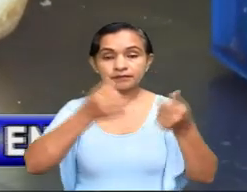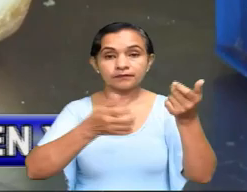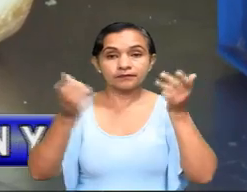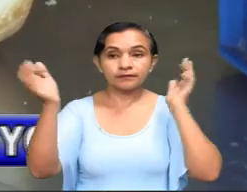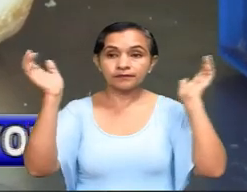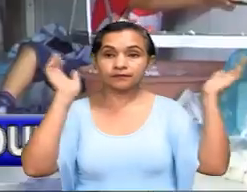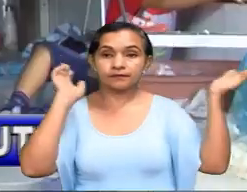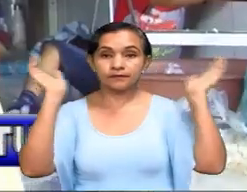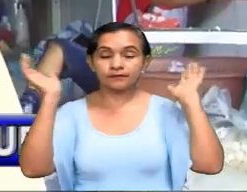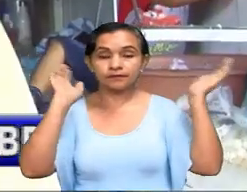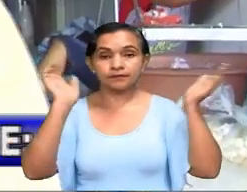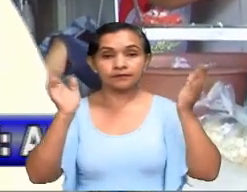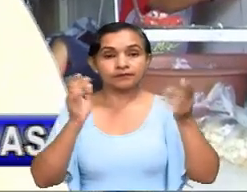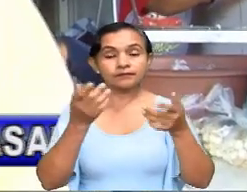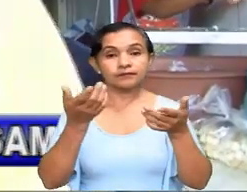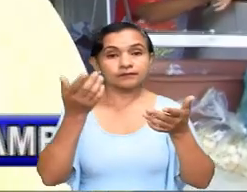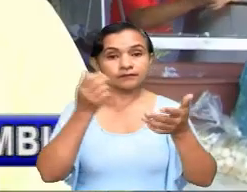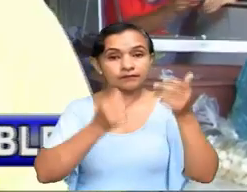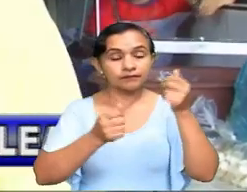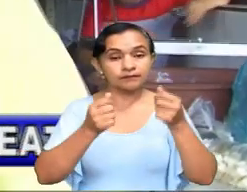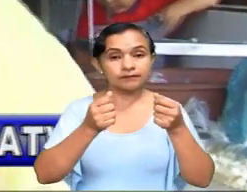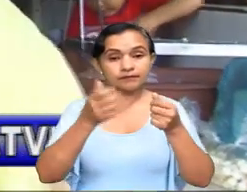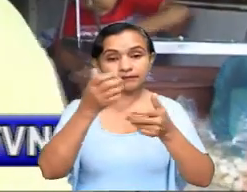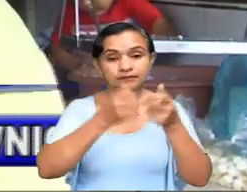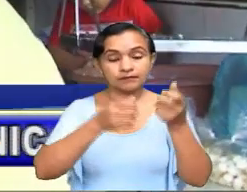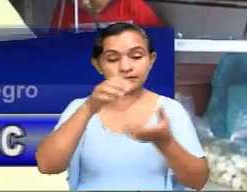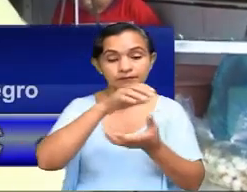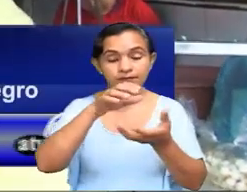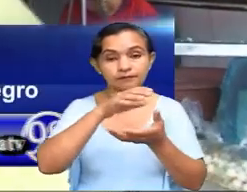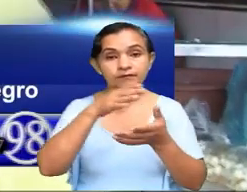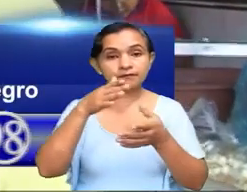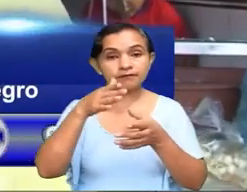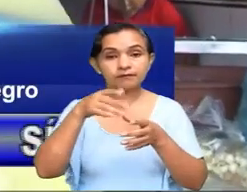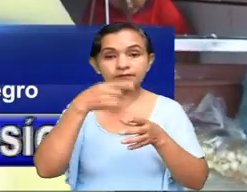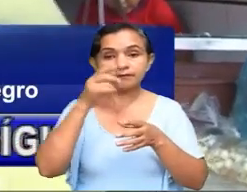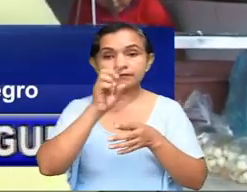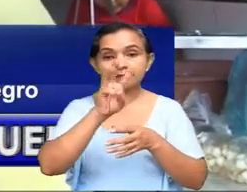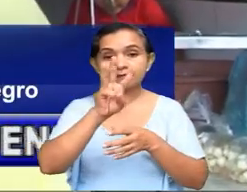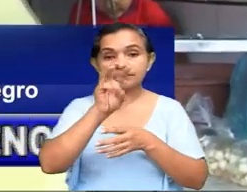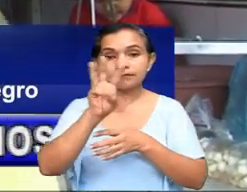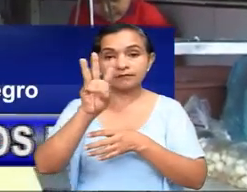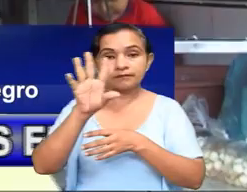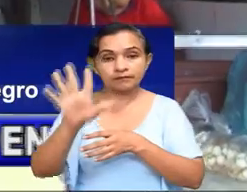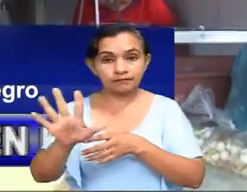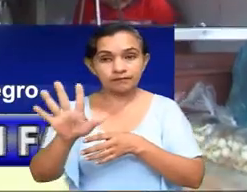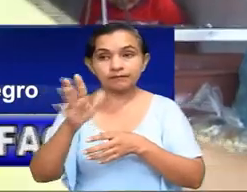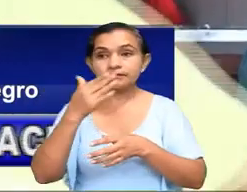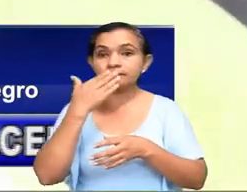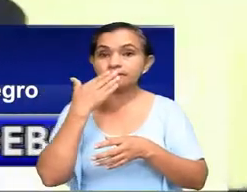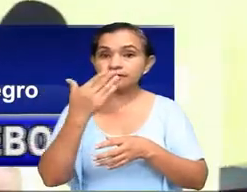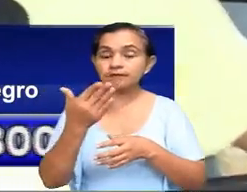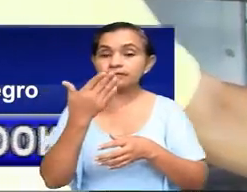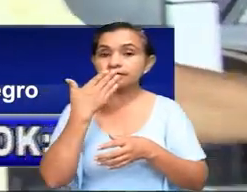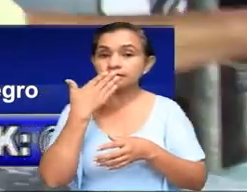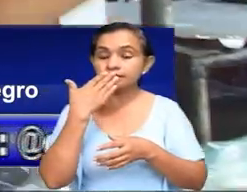La lechera de litro y medio está a 30 y 35, se negocia. Pero buena